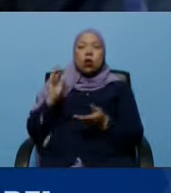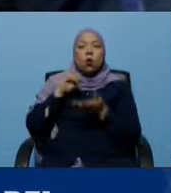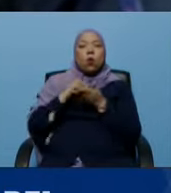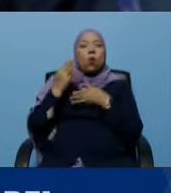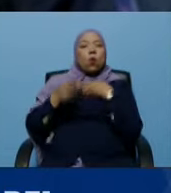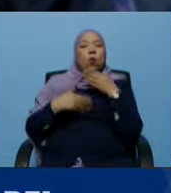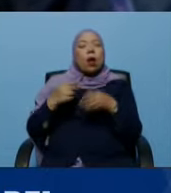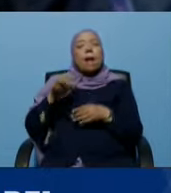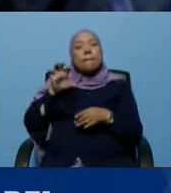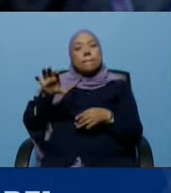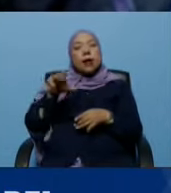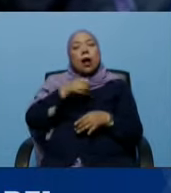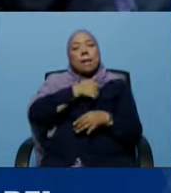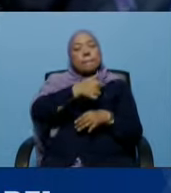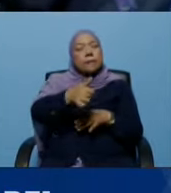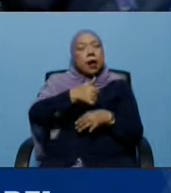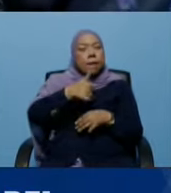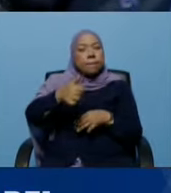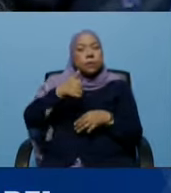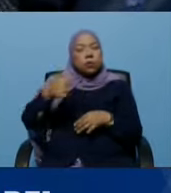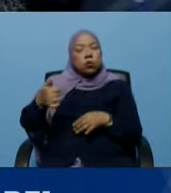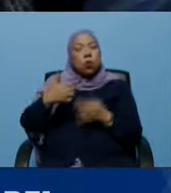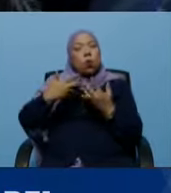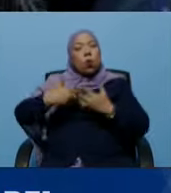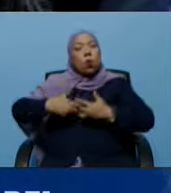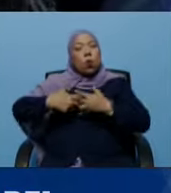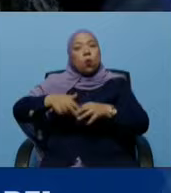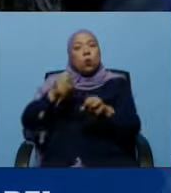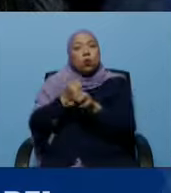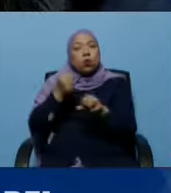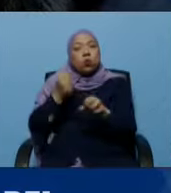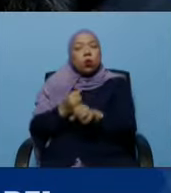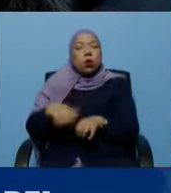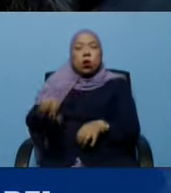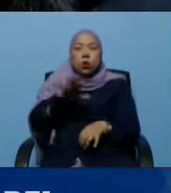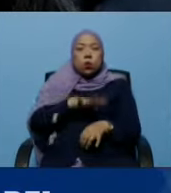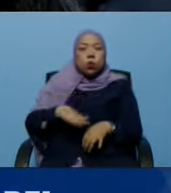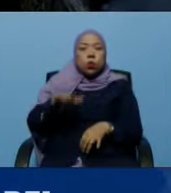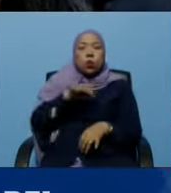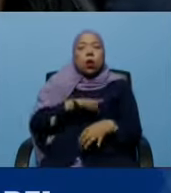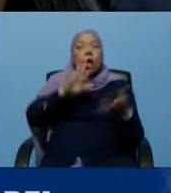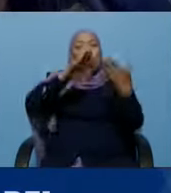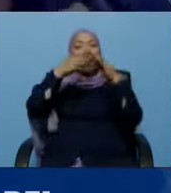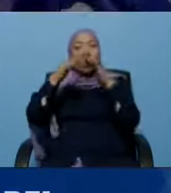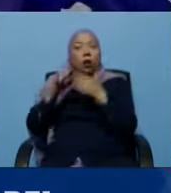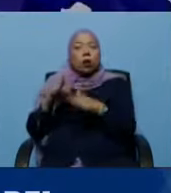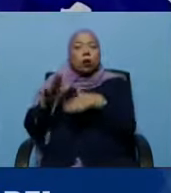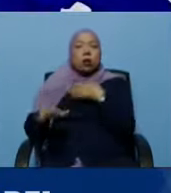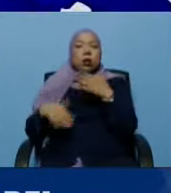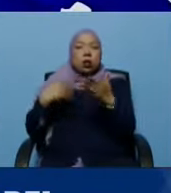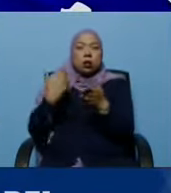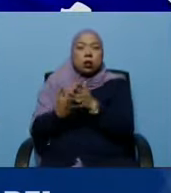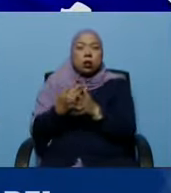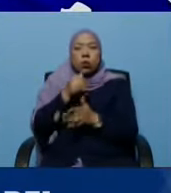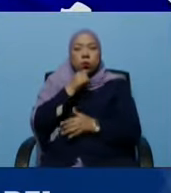Recuperando nuestra patria en cada trinchera, en cada empresa, en cada espacio, en cada barrio, en cada comuna.